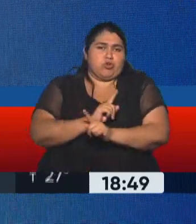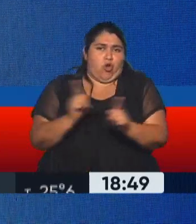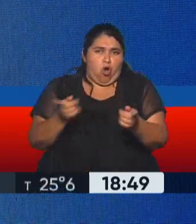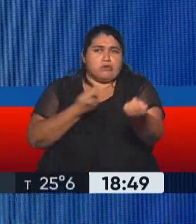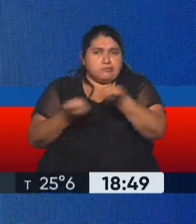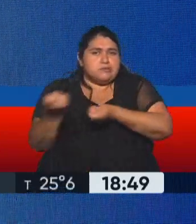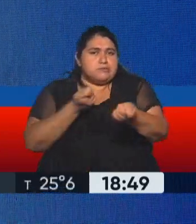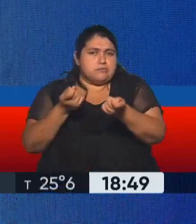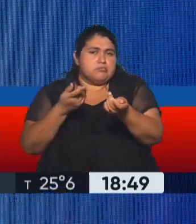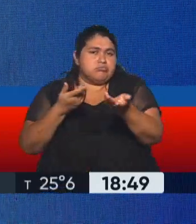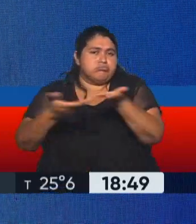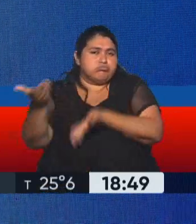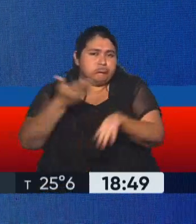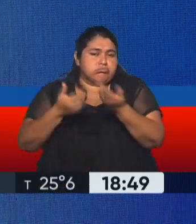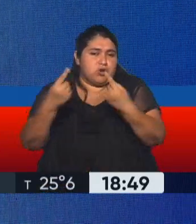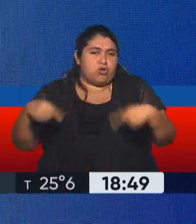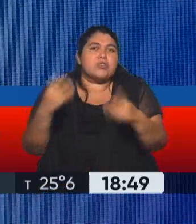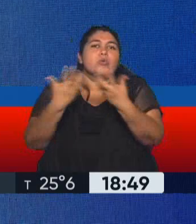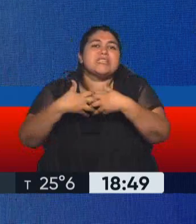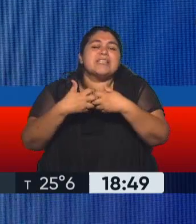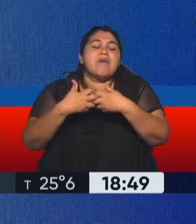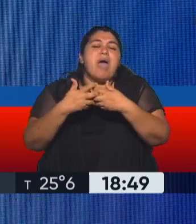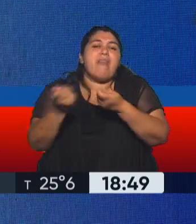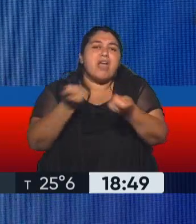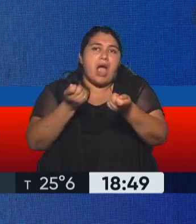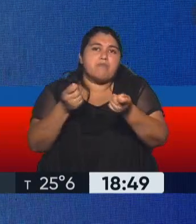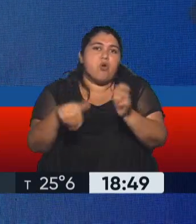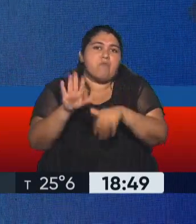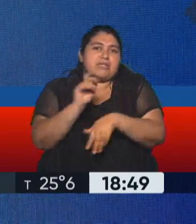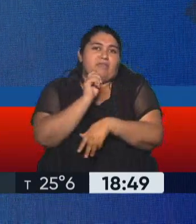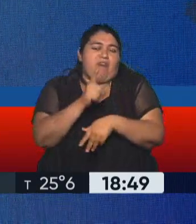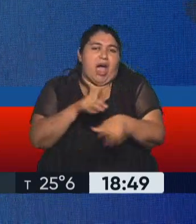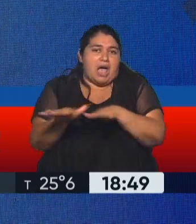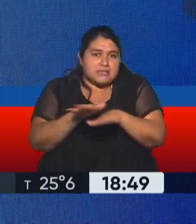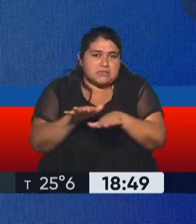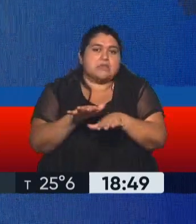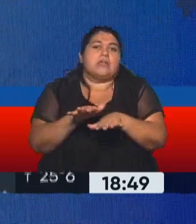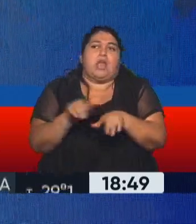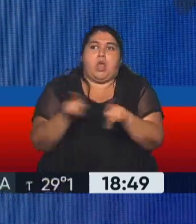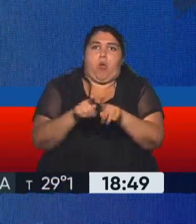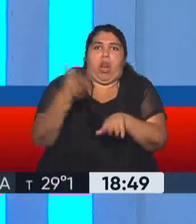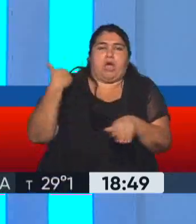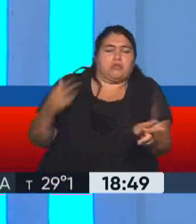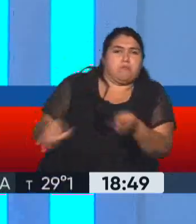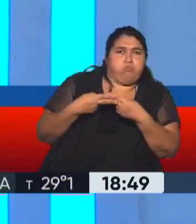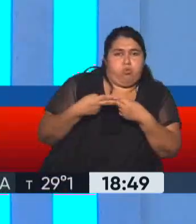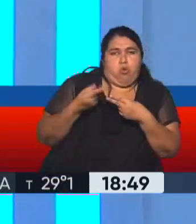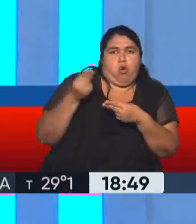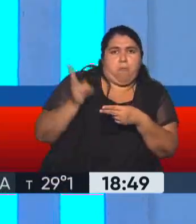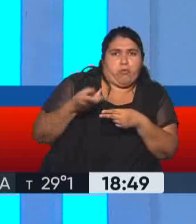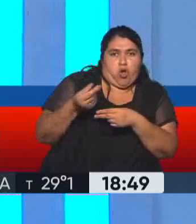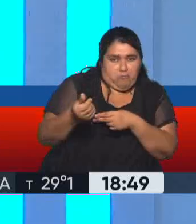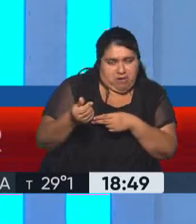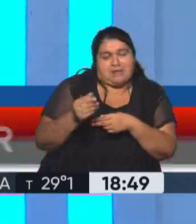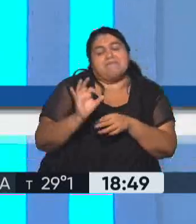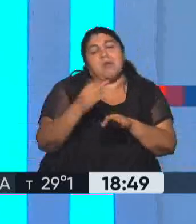porque, bueno, la idea es poder generar un sistema cambiario un poco más laxo, pero que no permita corridas bancarias como el anterior, ¿no? Perfecto, completísimo. Nasa, muchas gracias.